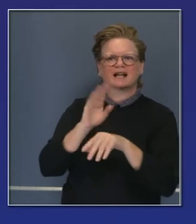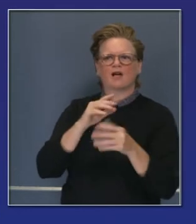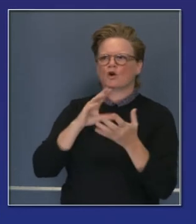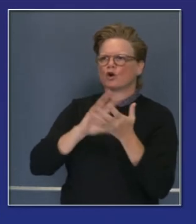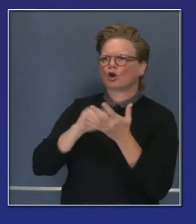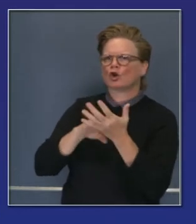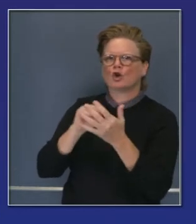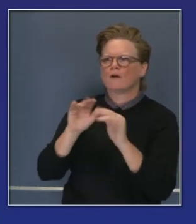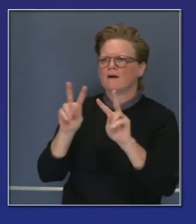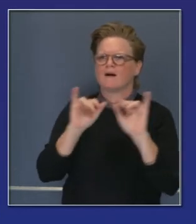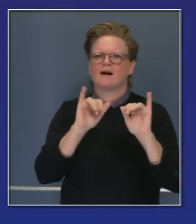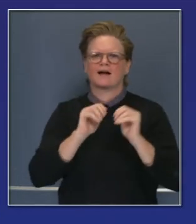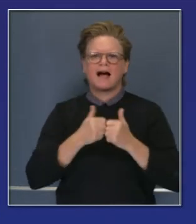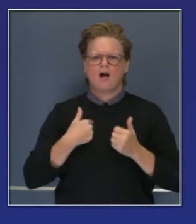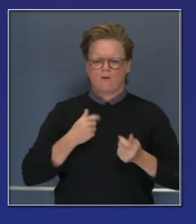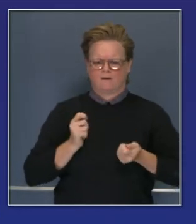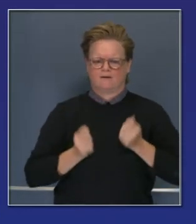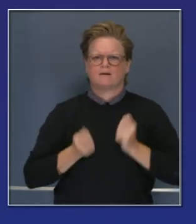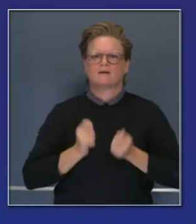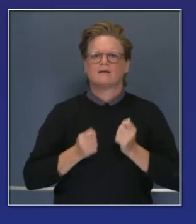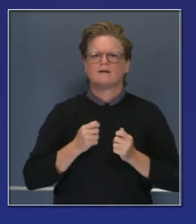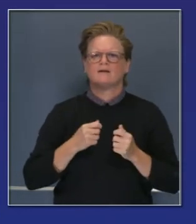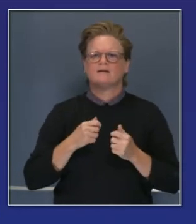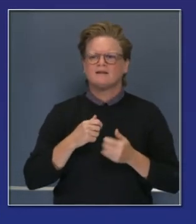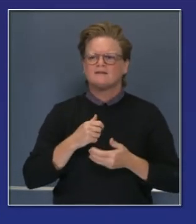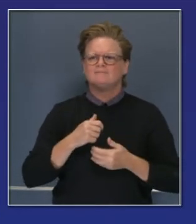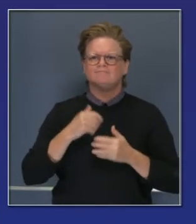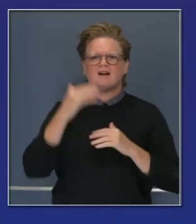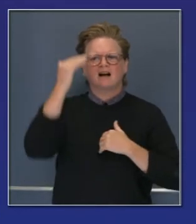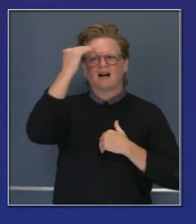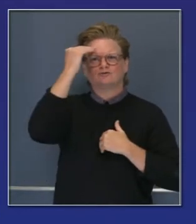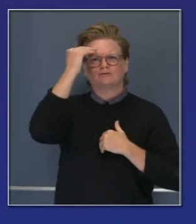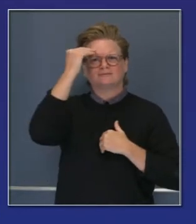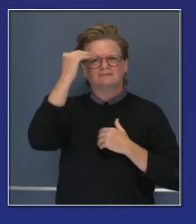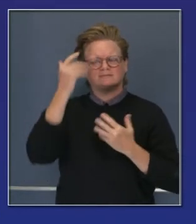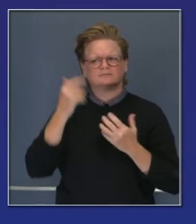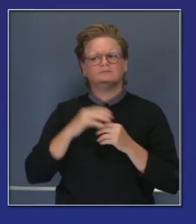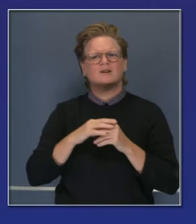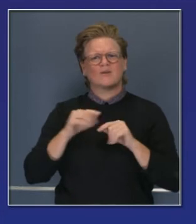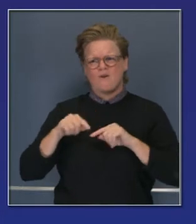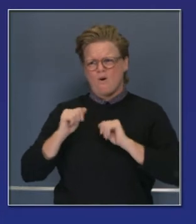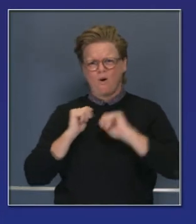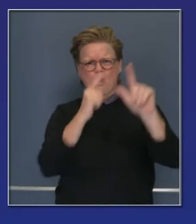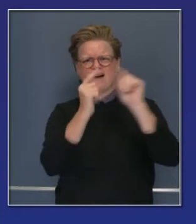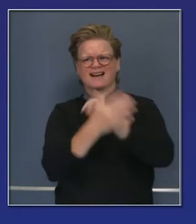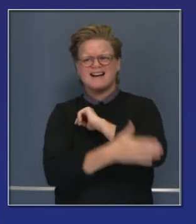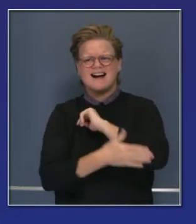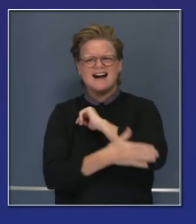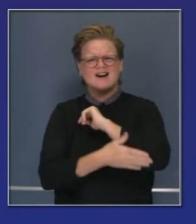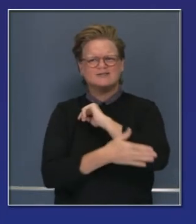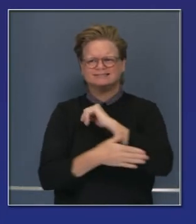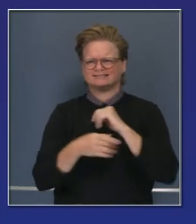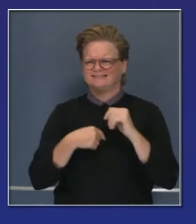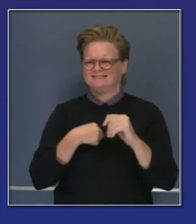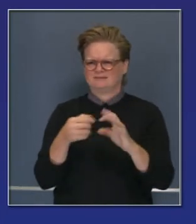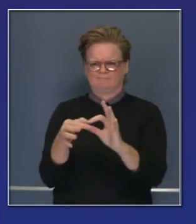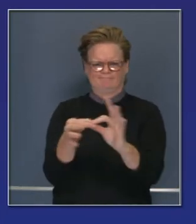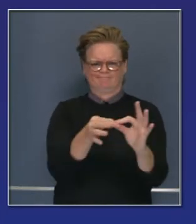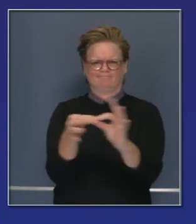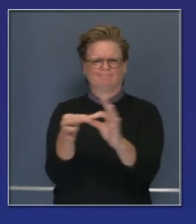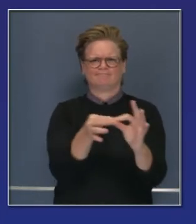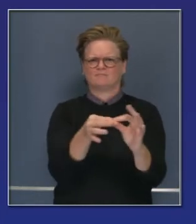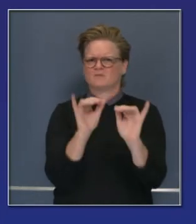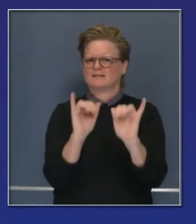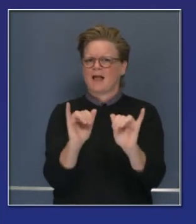seguros, asegurándonos de que estamos trabajando con los condados y que tengamos pautas más rígidas en cuanto a